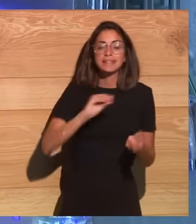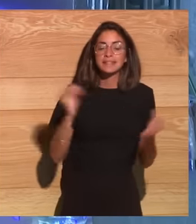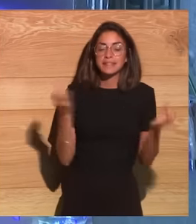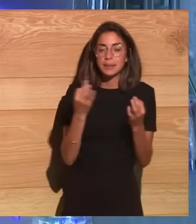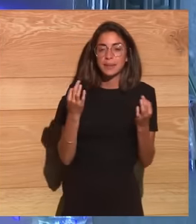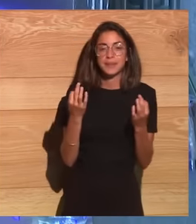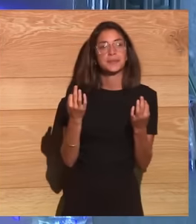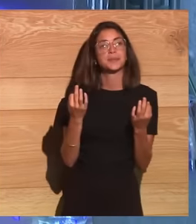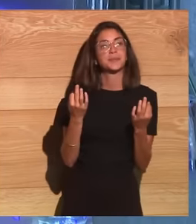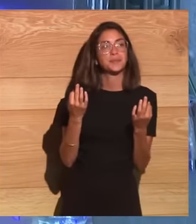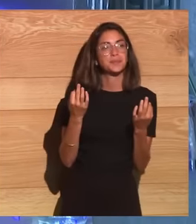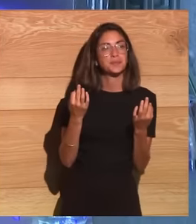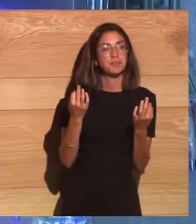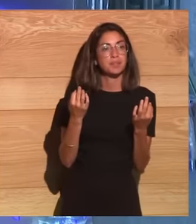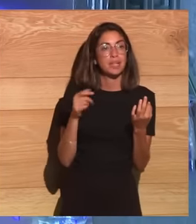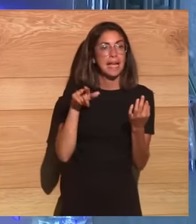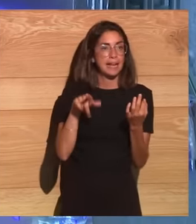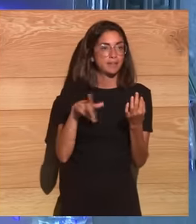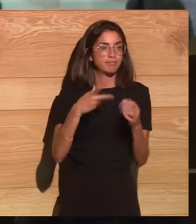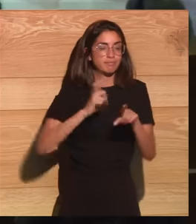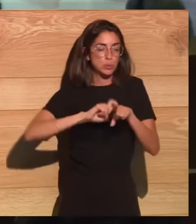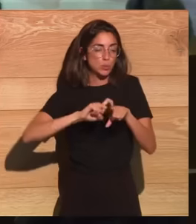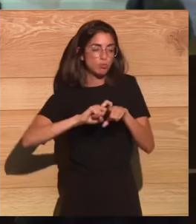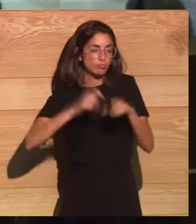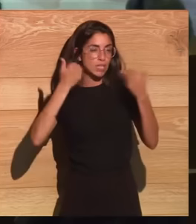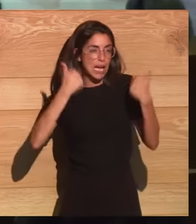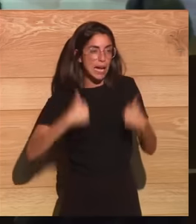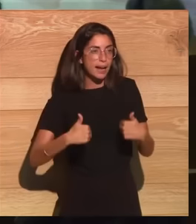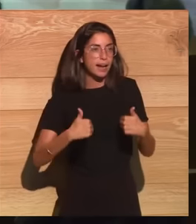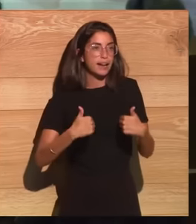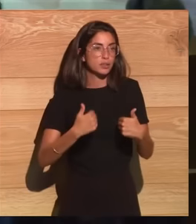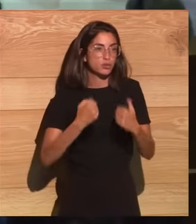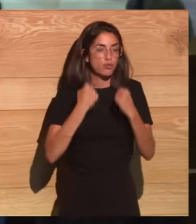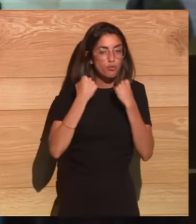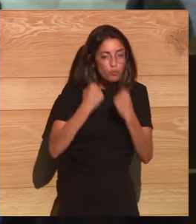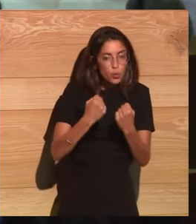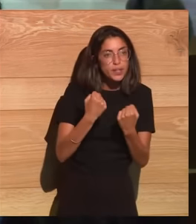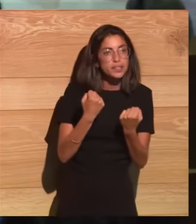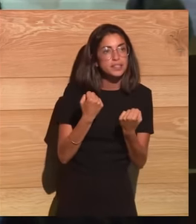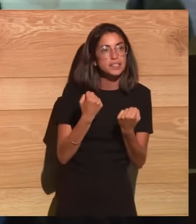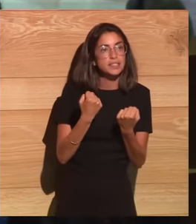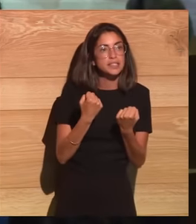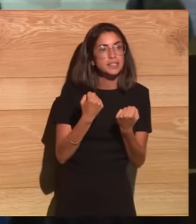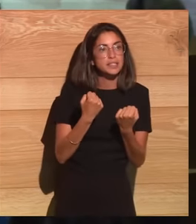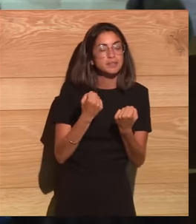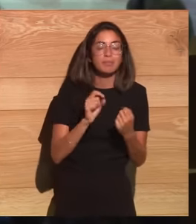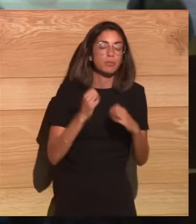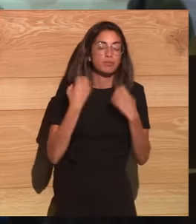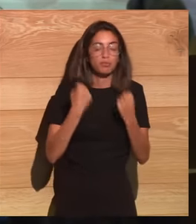persona de gran carácter, de... No, gran no.